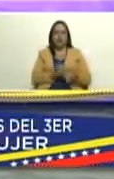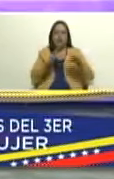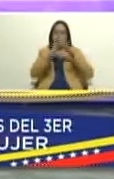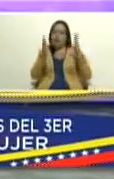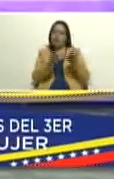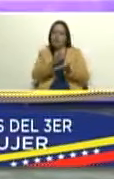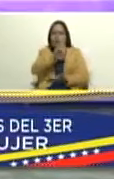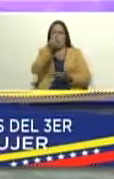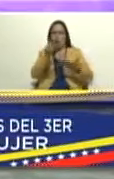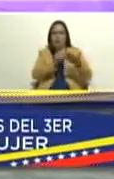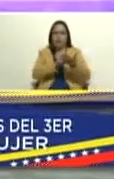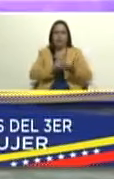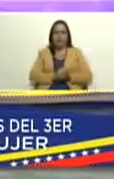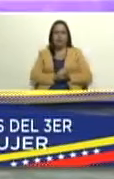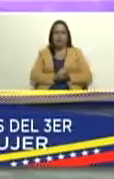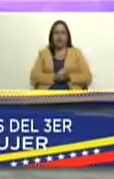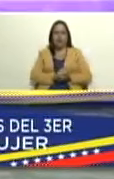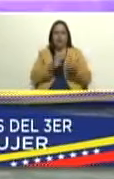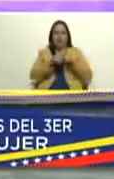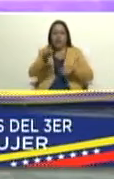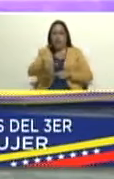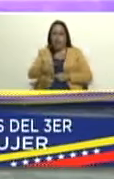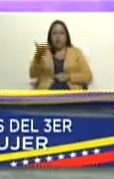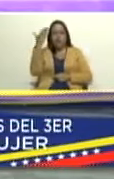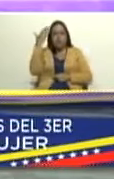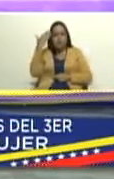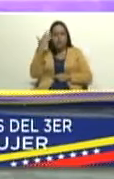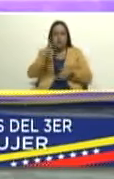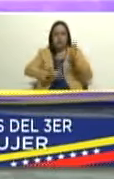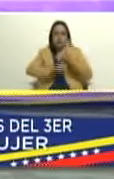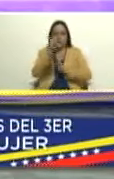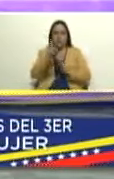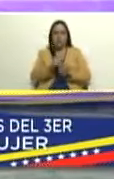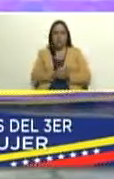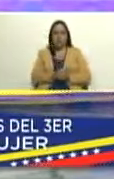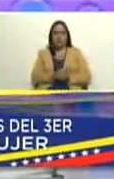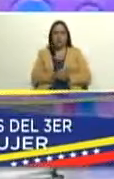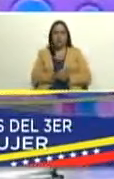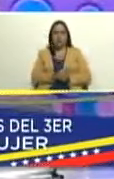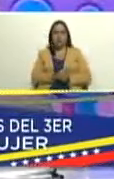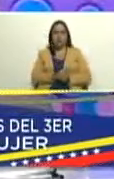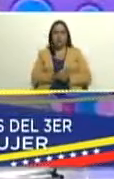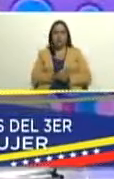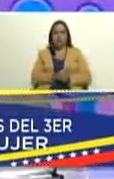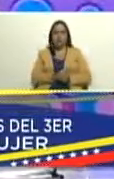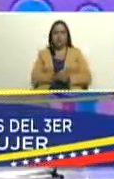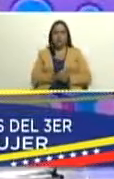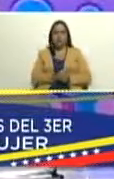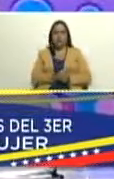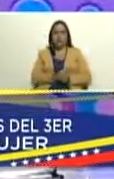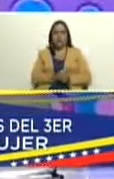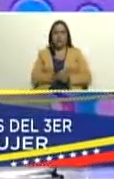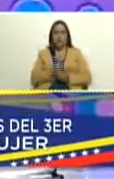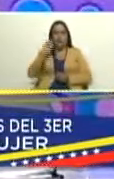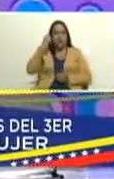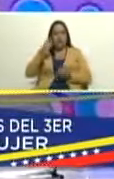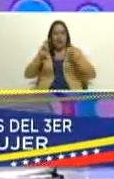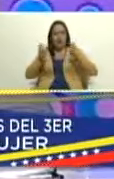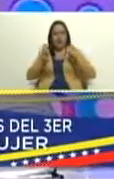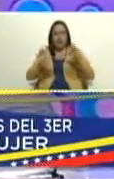entero, pero que aquí supimos llevar. De hecho, al recordar el tema del